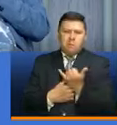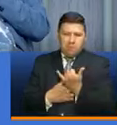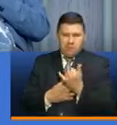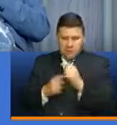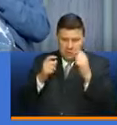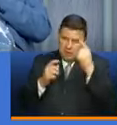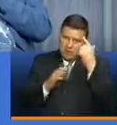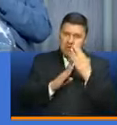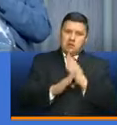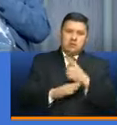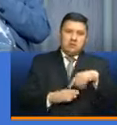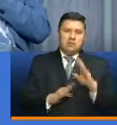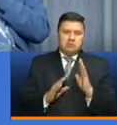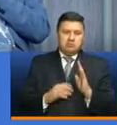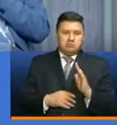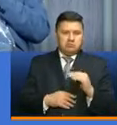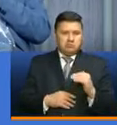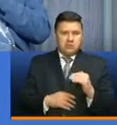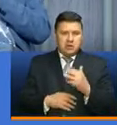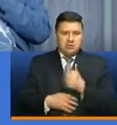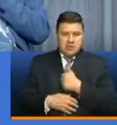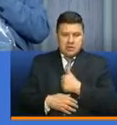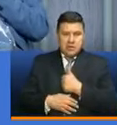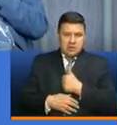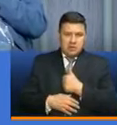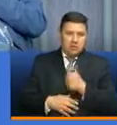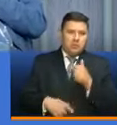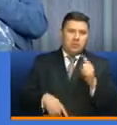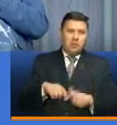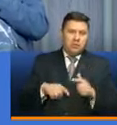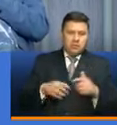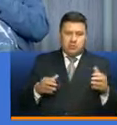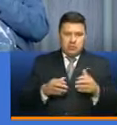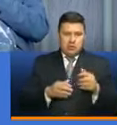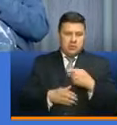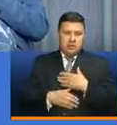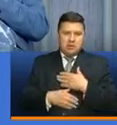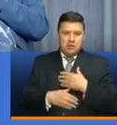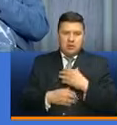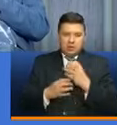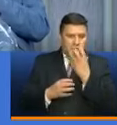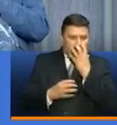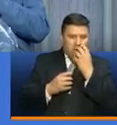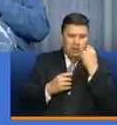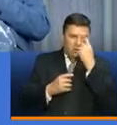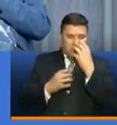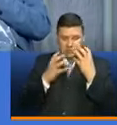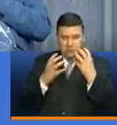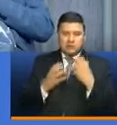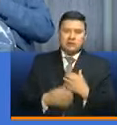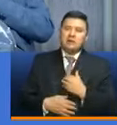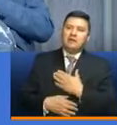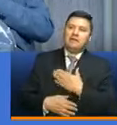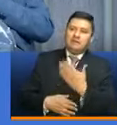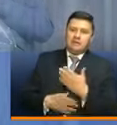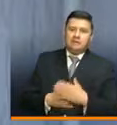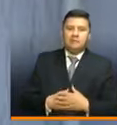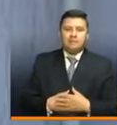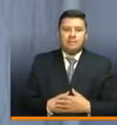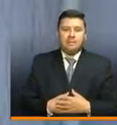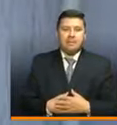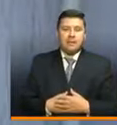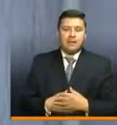justamente protegiéndonos del otro y protegiéndonos de nosotros mismos, que no podríamos acceder a nuestra boca, nariz y ojos. Felicitaciones.